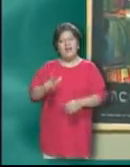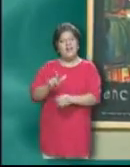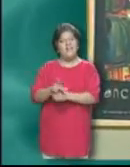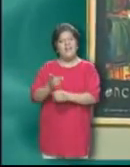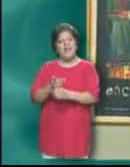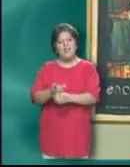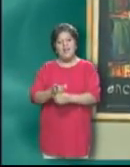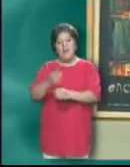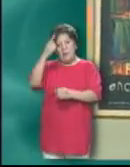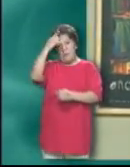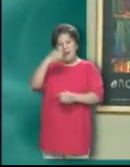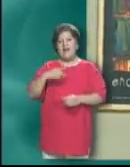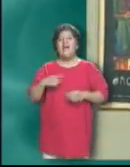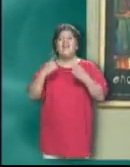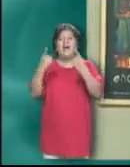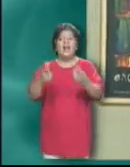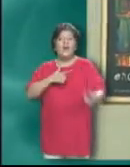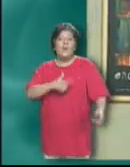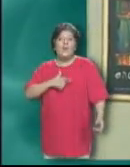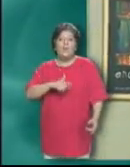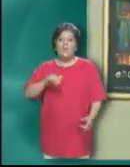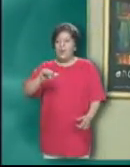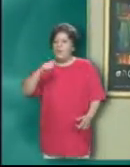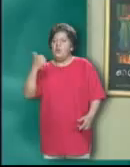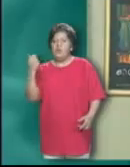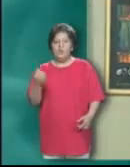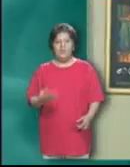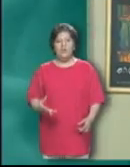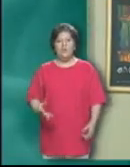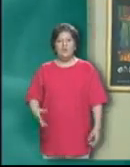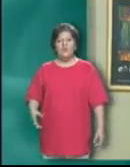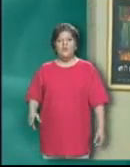para satisfacer a los otros.